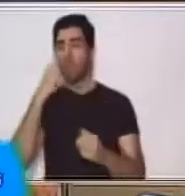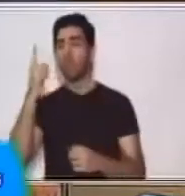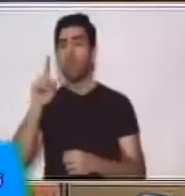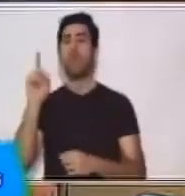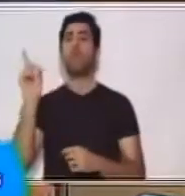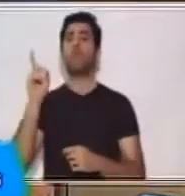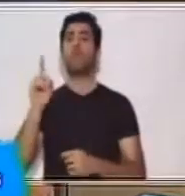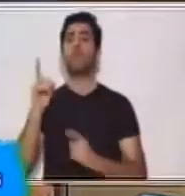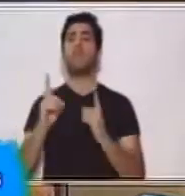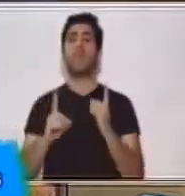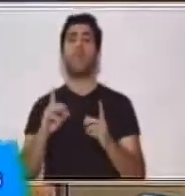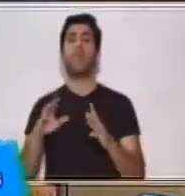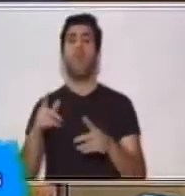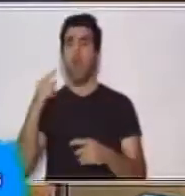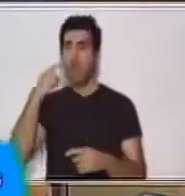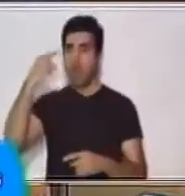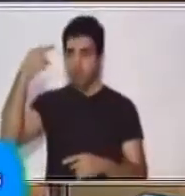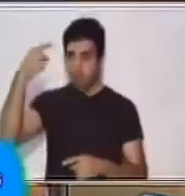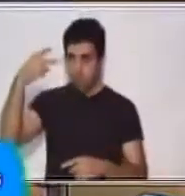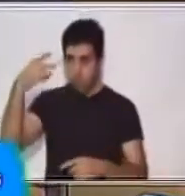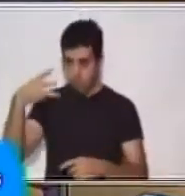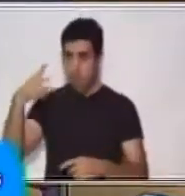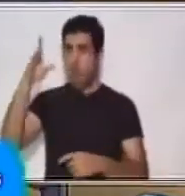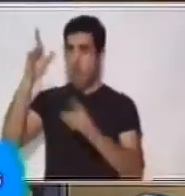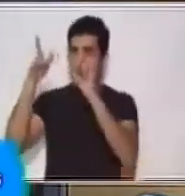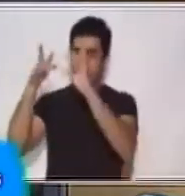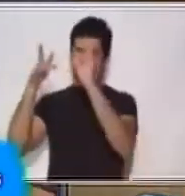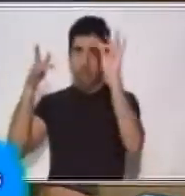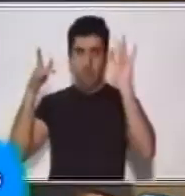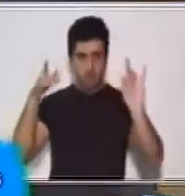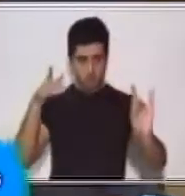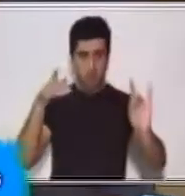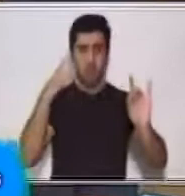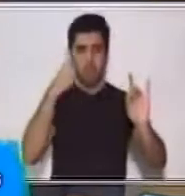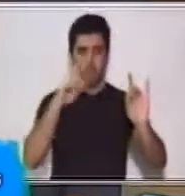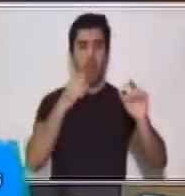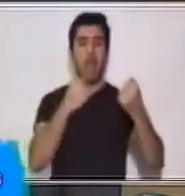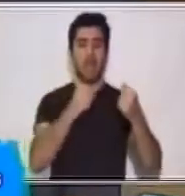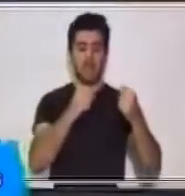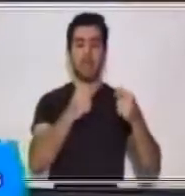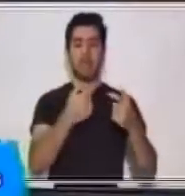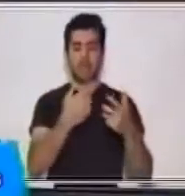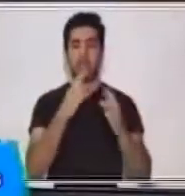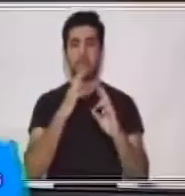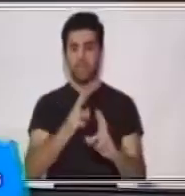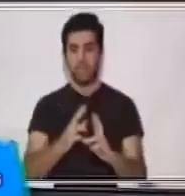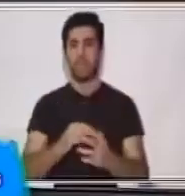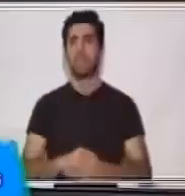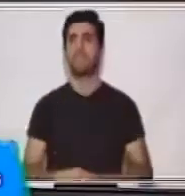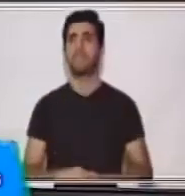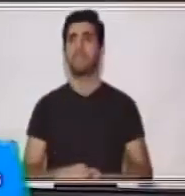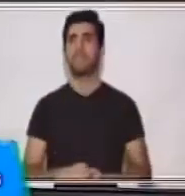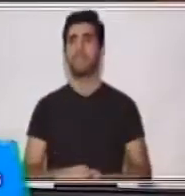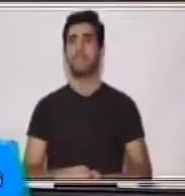ubicar qué razón trigonométrica es la que va a me corresponder a apoyar. nuestro ángulo. Entonces buscamos otra vez hipotenusa